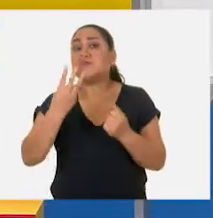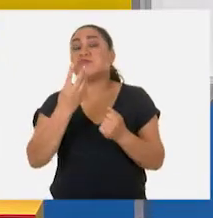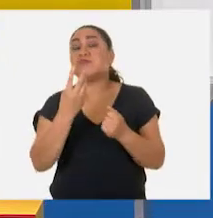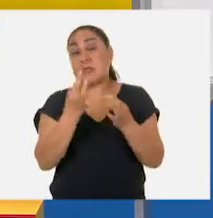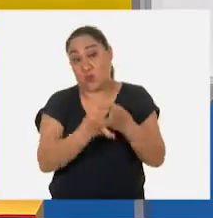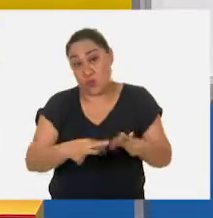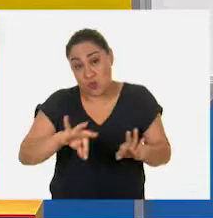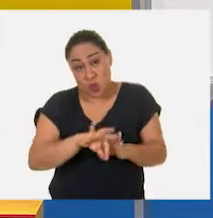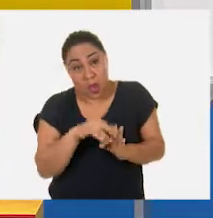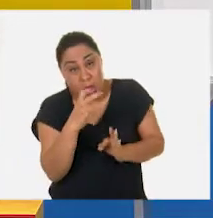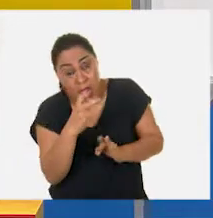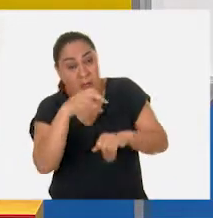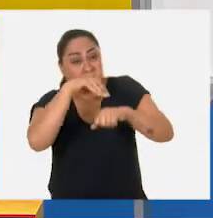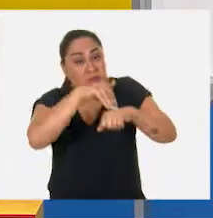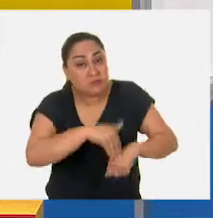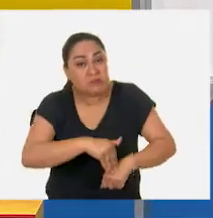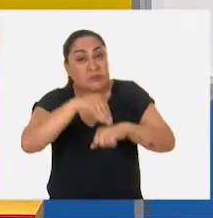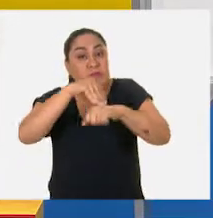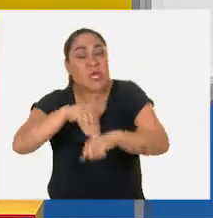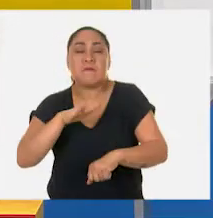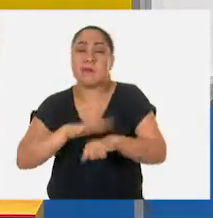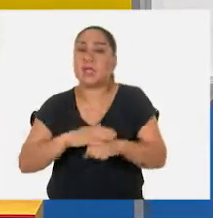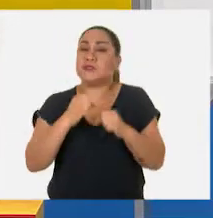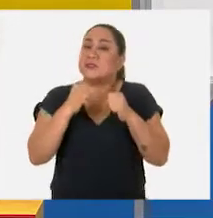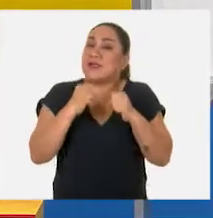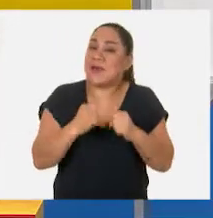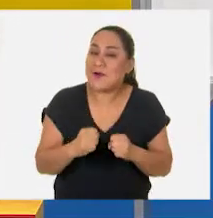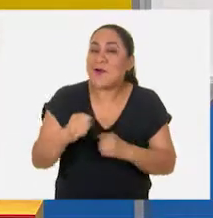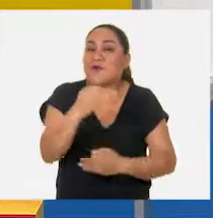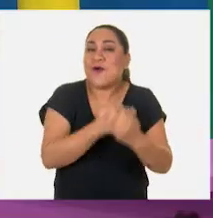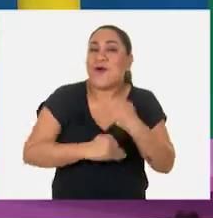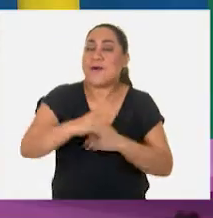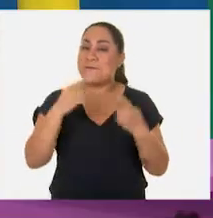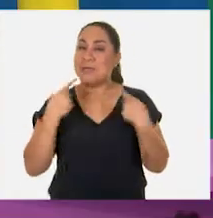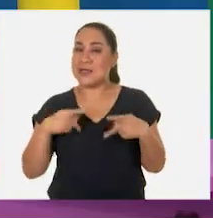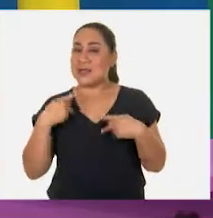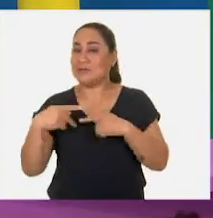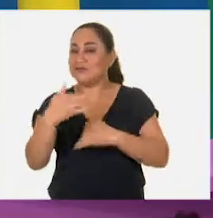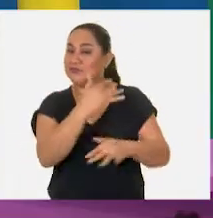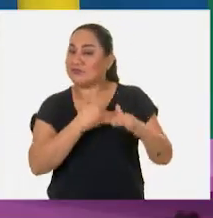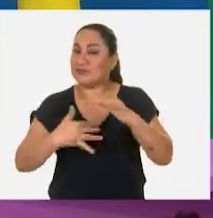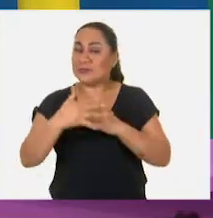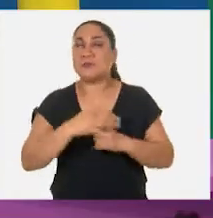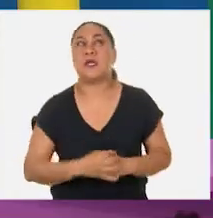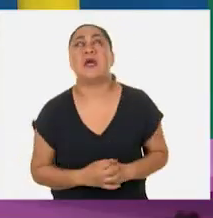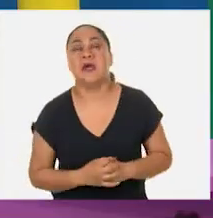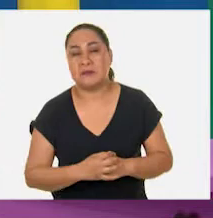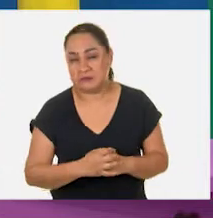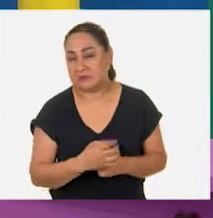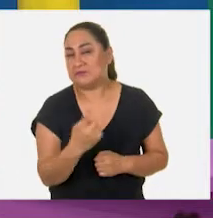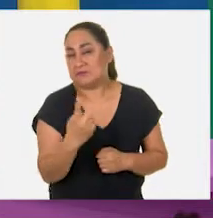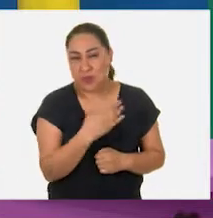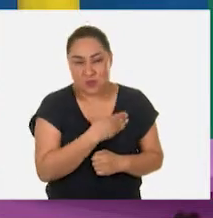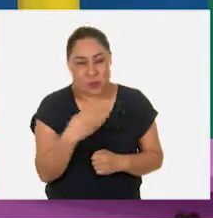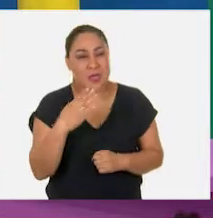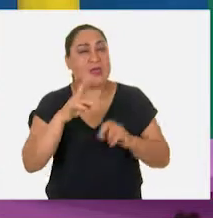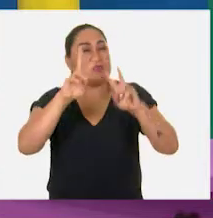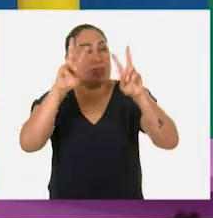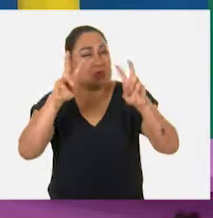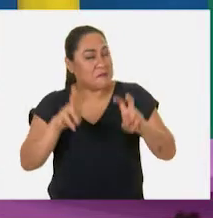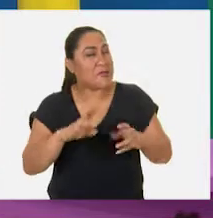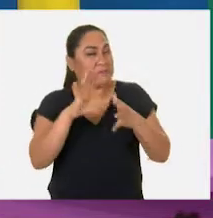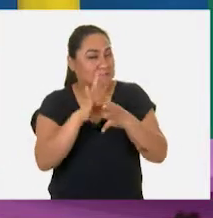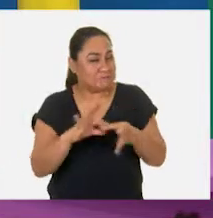valorarlas y cumplirlas ayuda a garantizar el bienestar de todos y todas. Qué bueno que hablamos de todos estos temas, maestra,